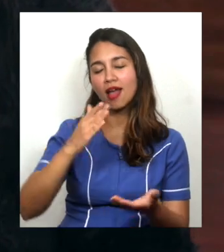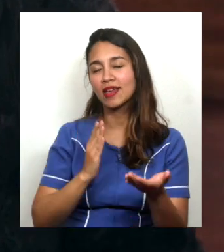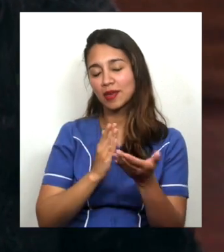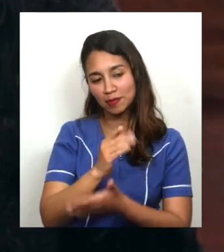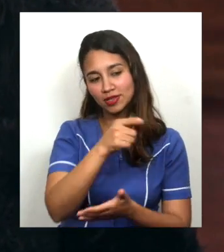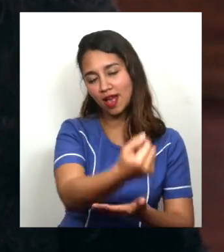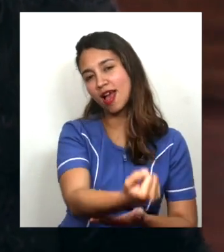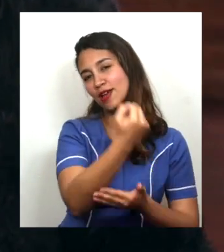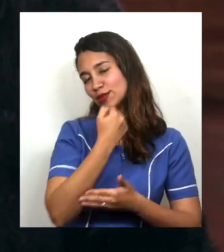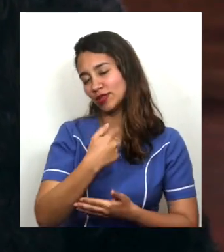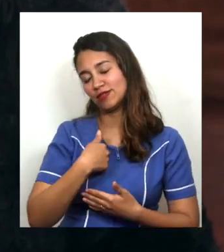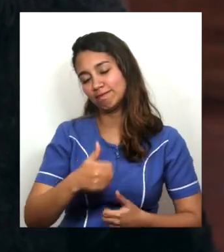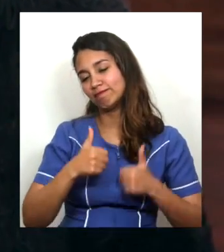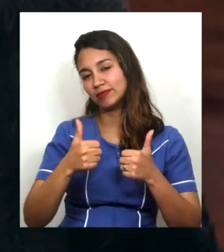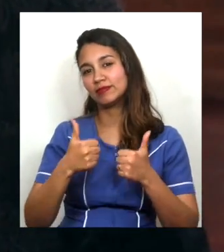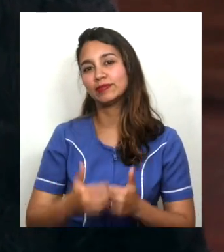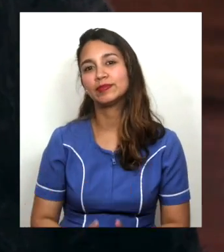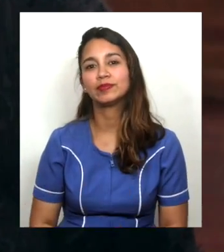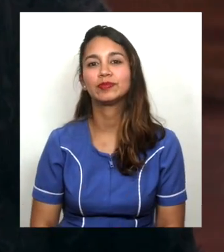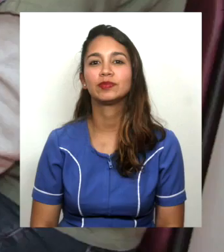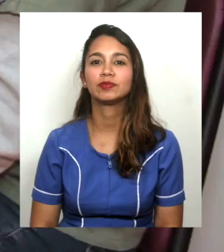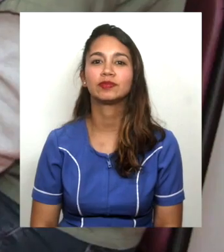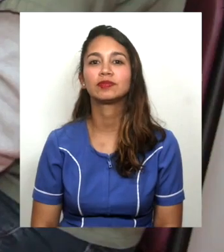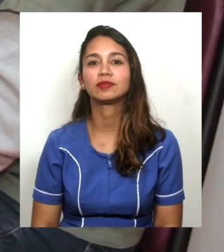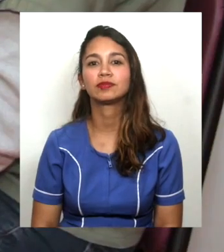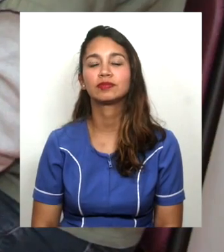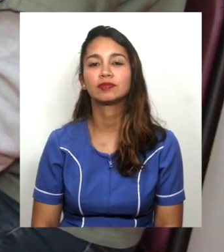y ahí he empezado con estas terapias que me han servido muchísimo.